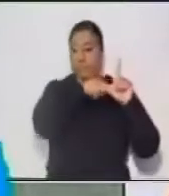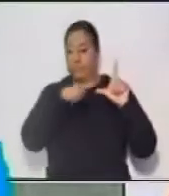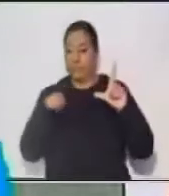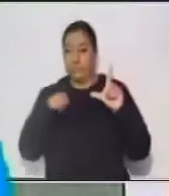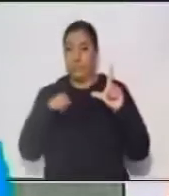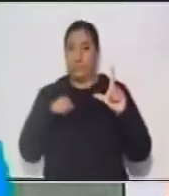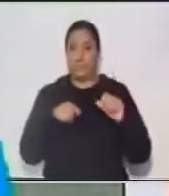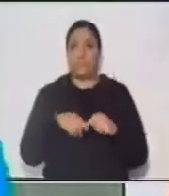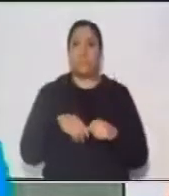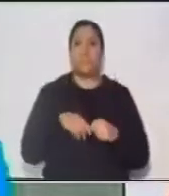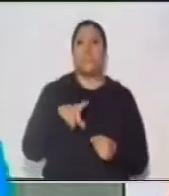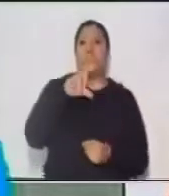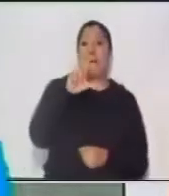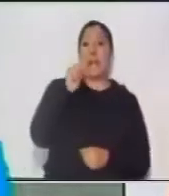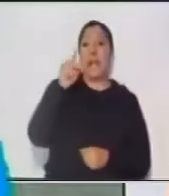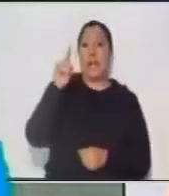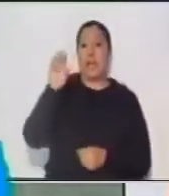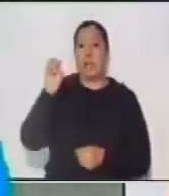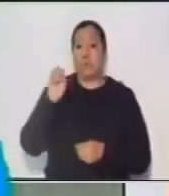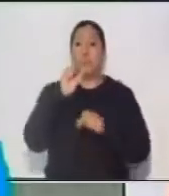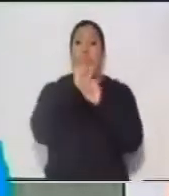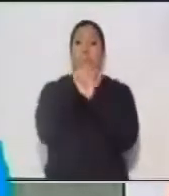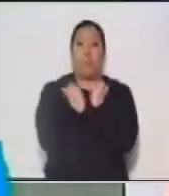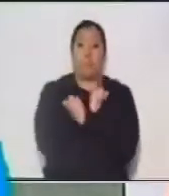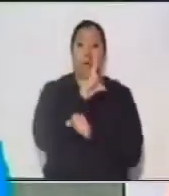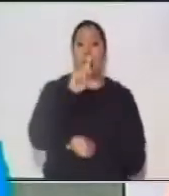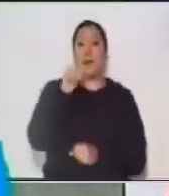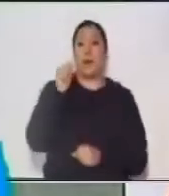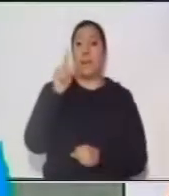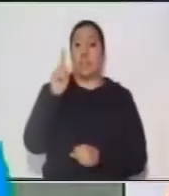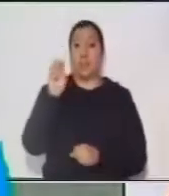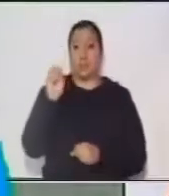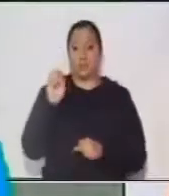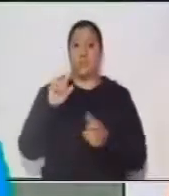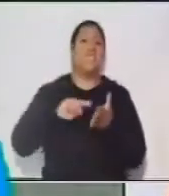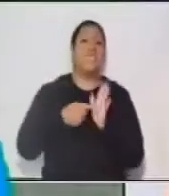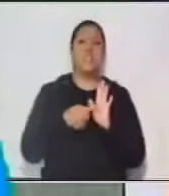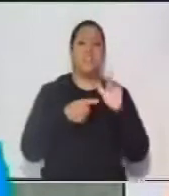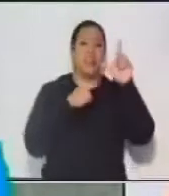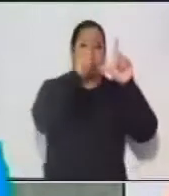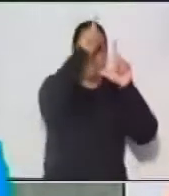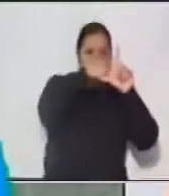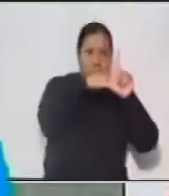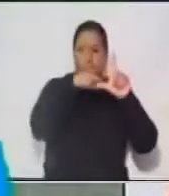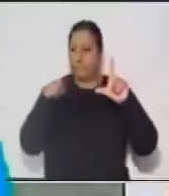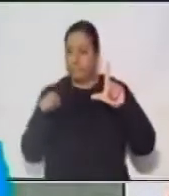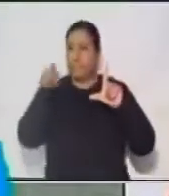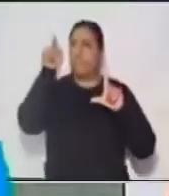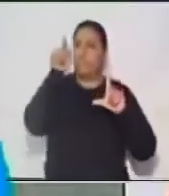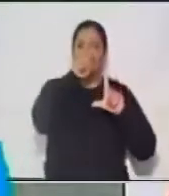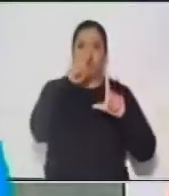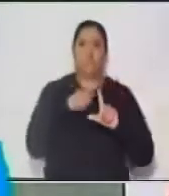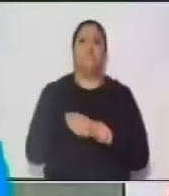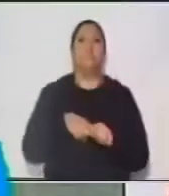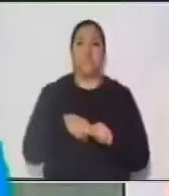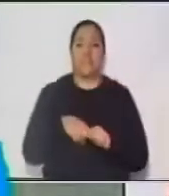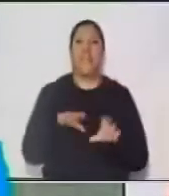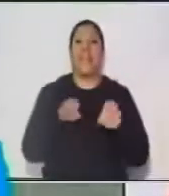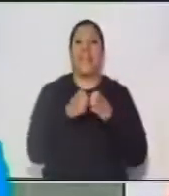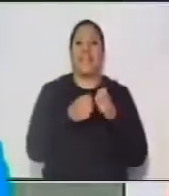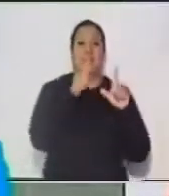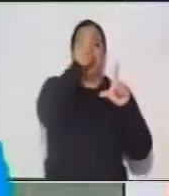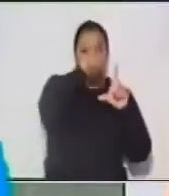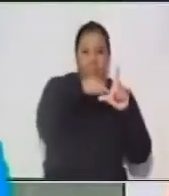lado por lado. ¿Cómo? Multiplicando entonces 4 por 4. Entonces